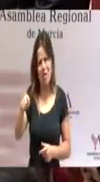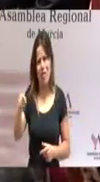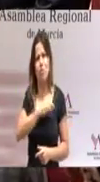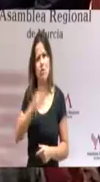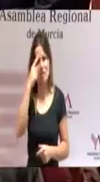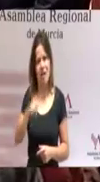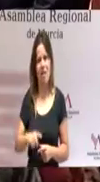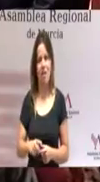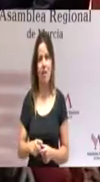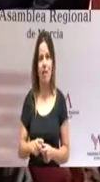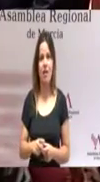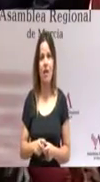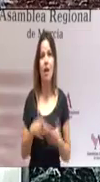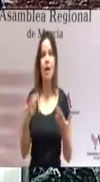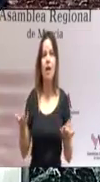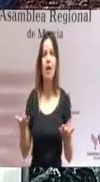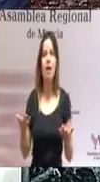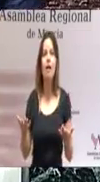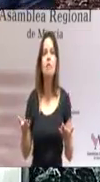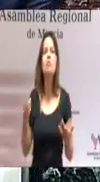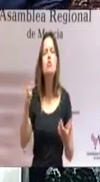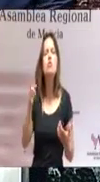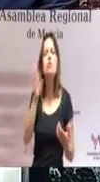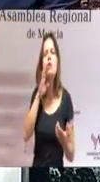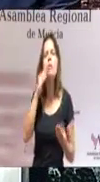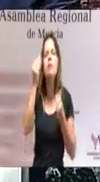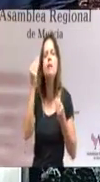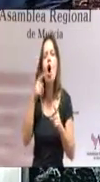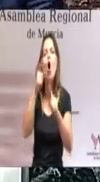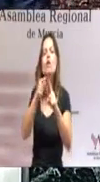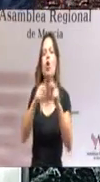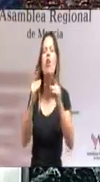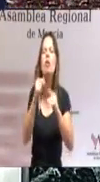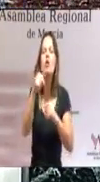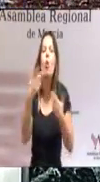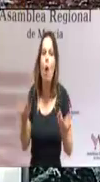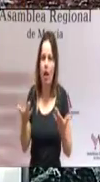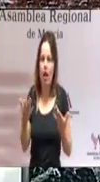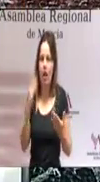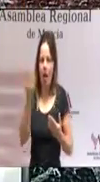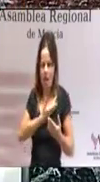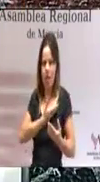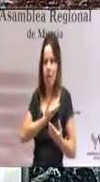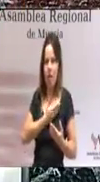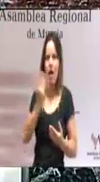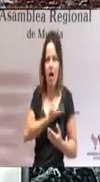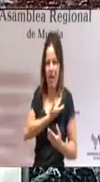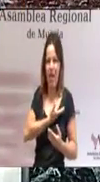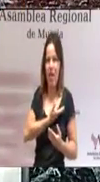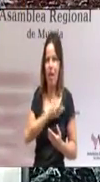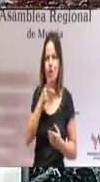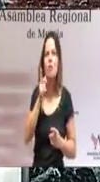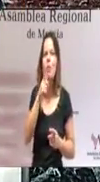sabe. ¿Cuál entendía usted que era el objetivo de este debate? ¿Desgastar? ¿Usted vino aquí a desgastar? ¿Vino aquí